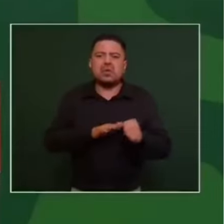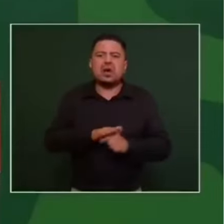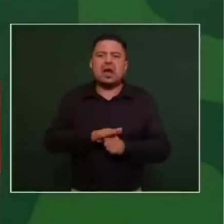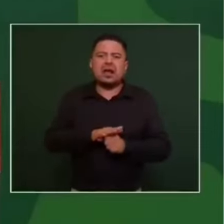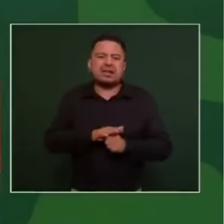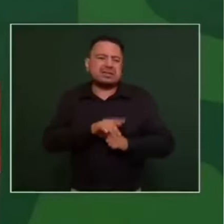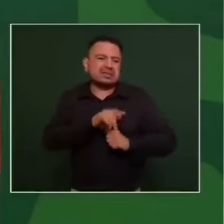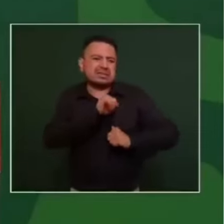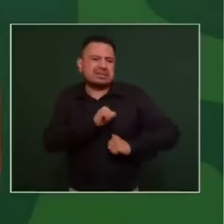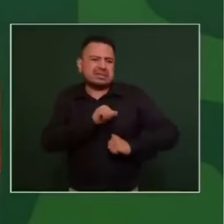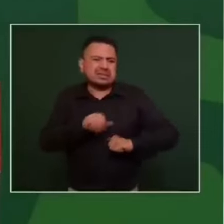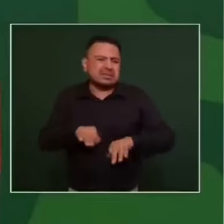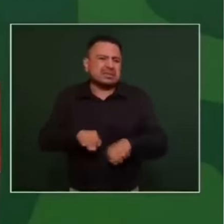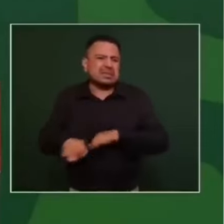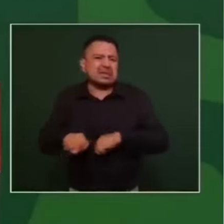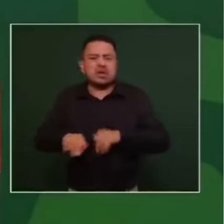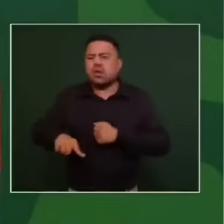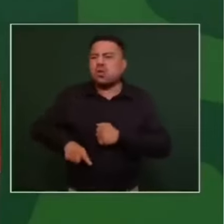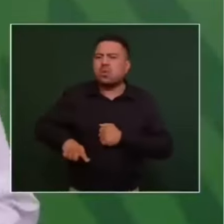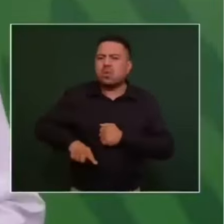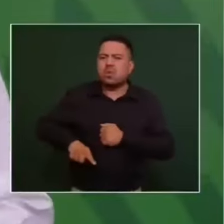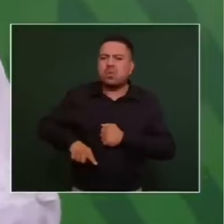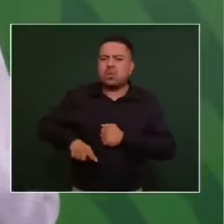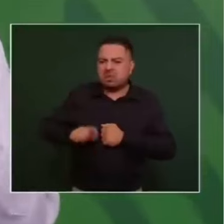gobierno es